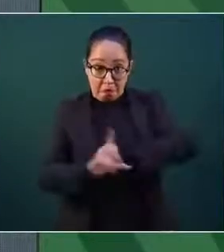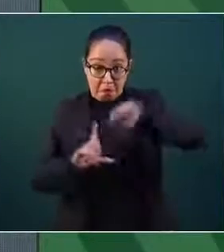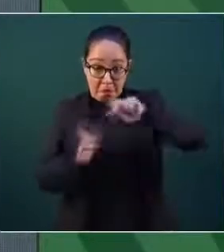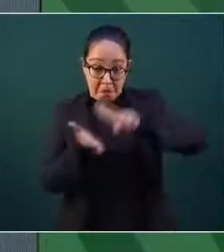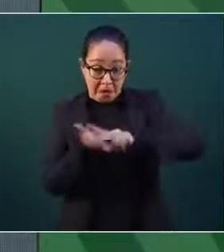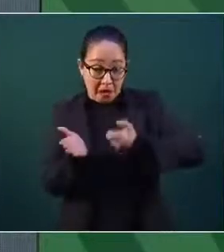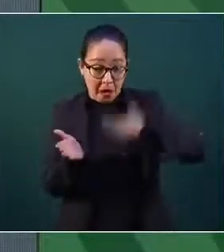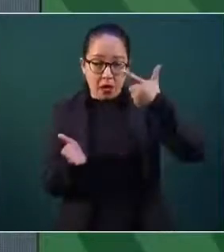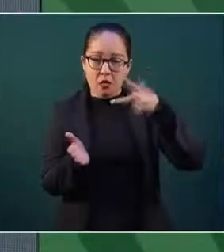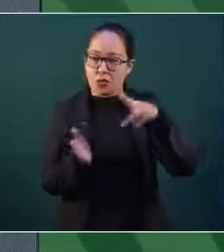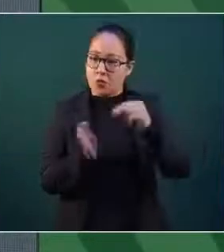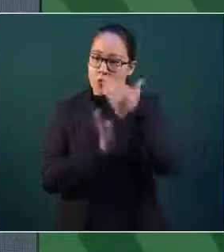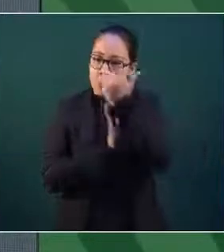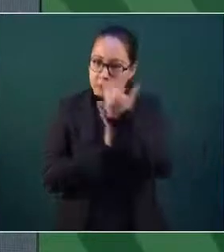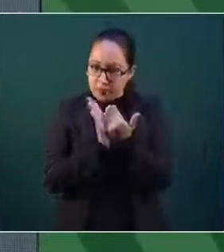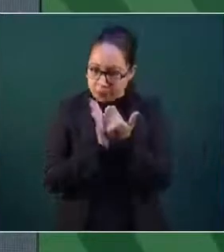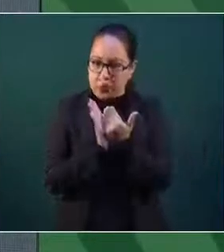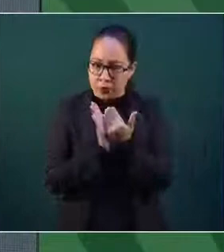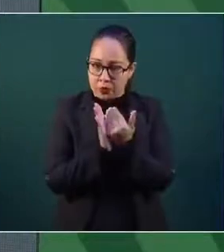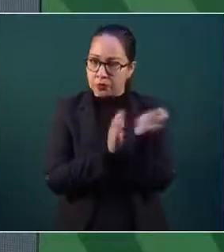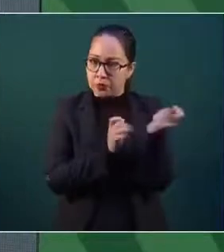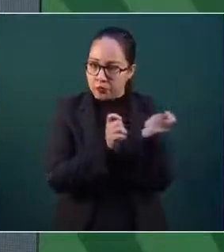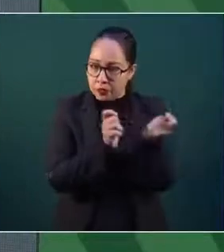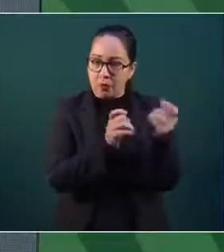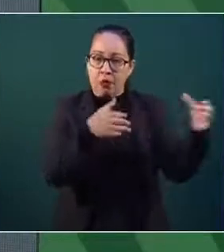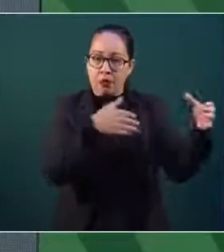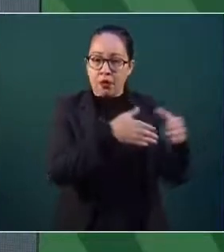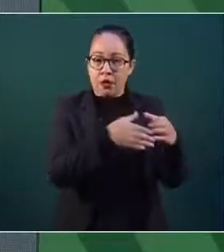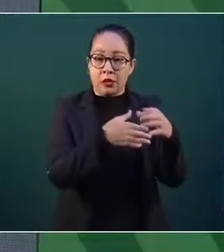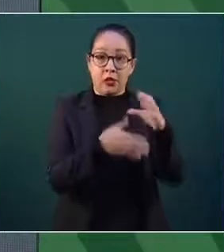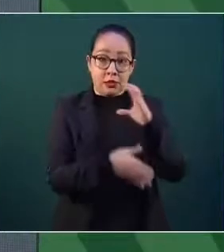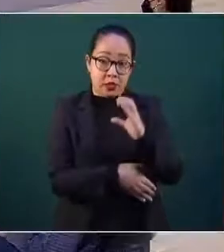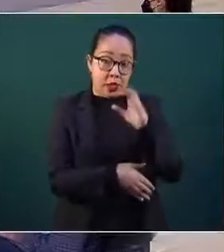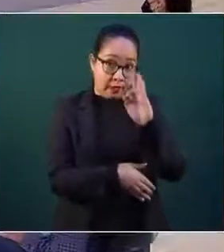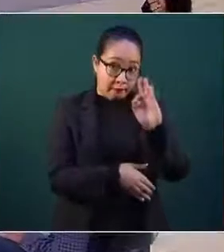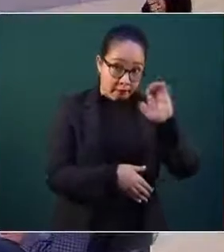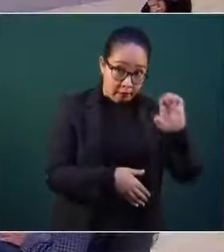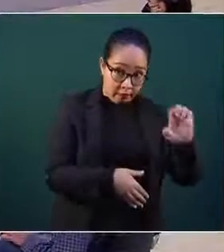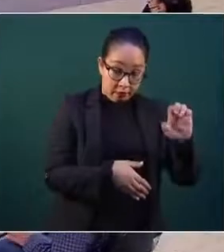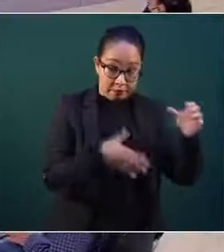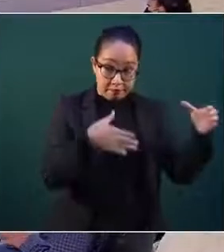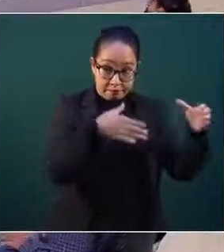Si la Comisión Federal de Electricidad